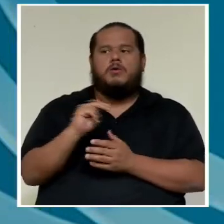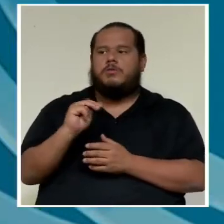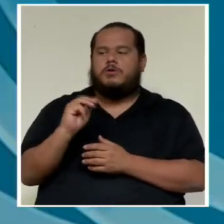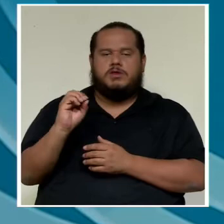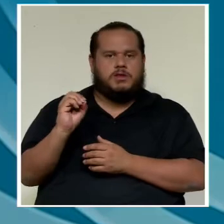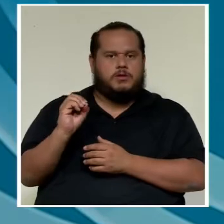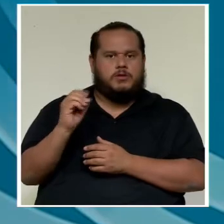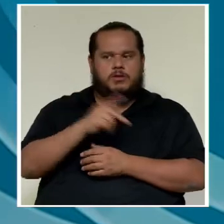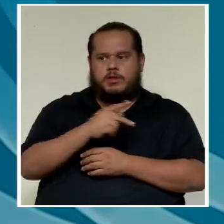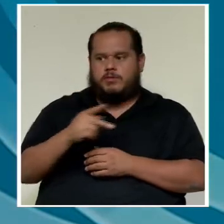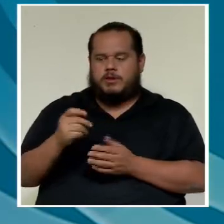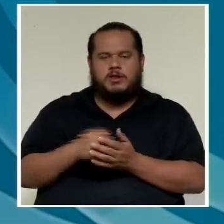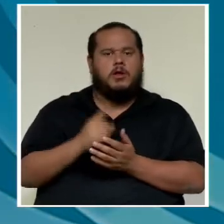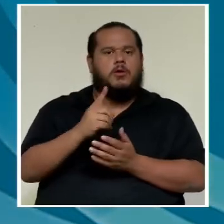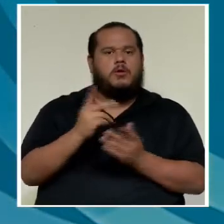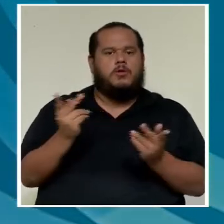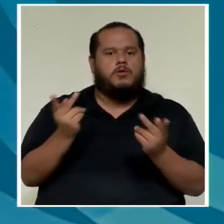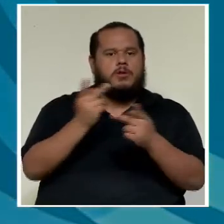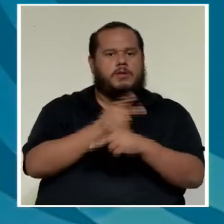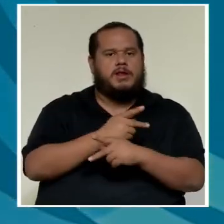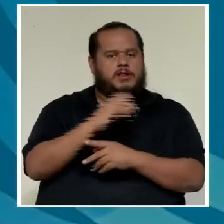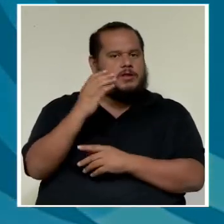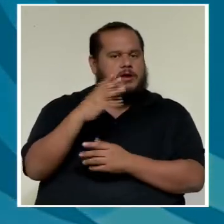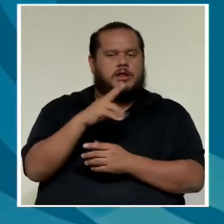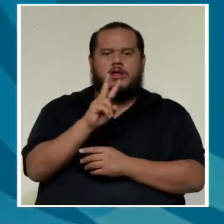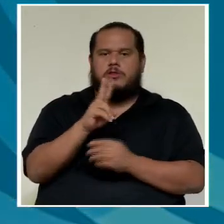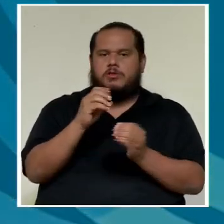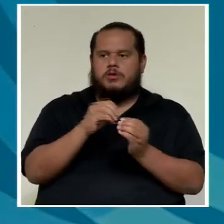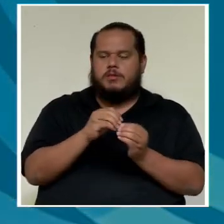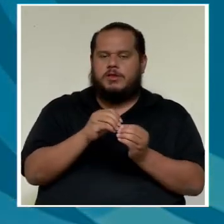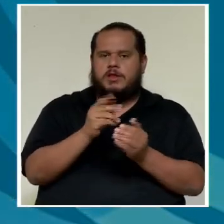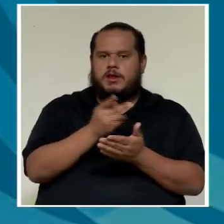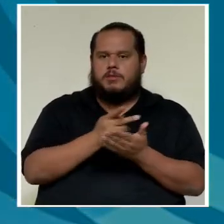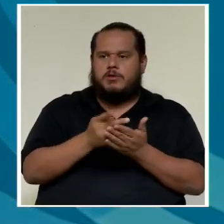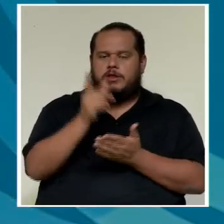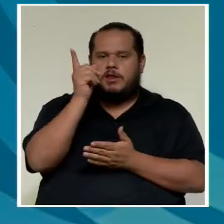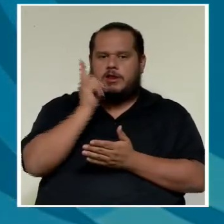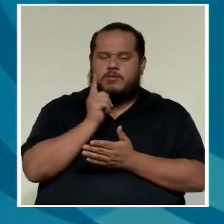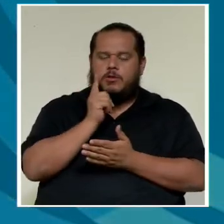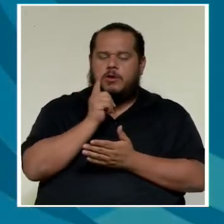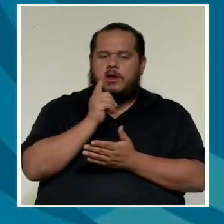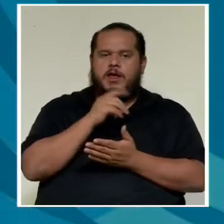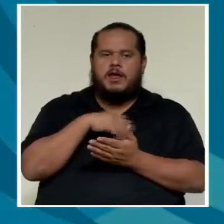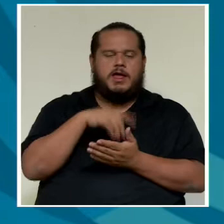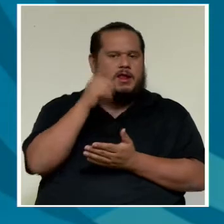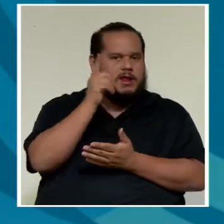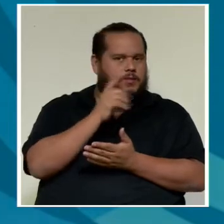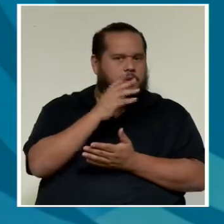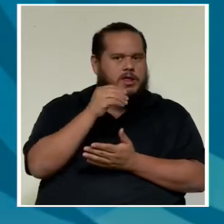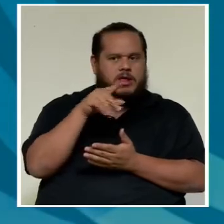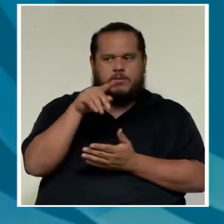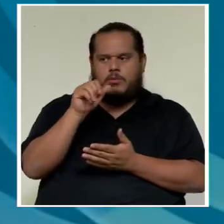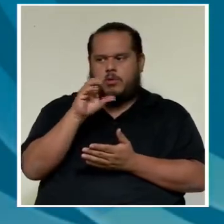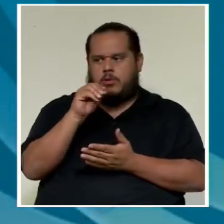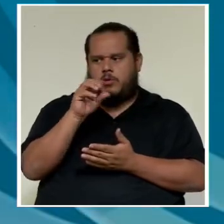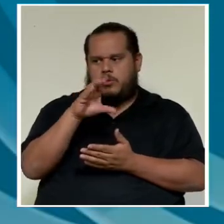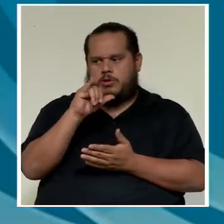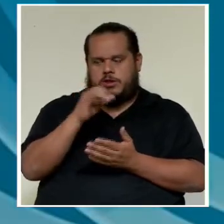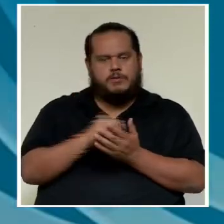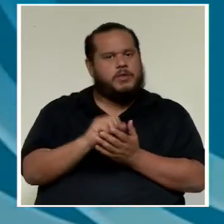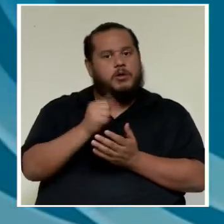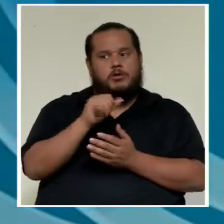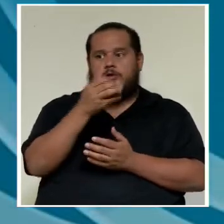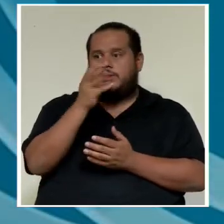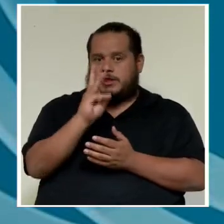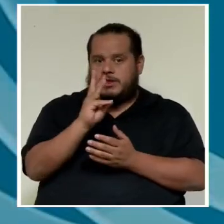Punta Arenas, uno en Paraíso de Cartago y 2 más en la provincia de Limón, en el distrito de Limón y Pocosí, además de otros